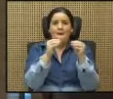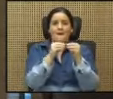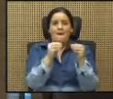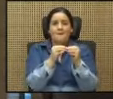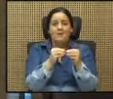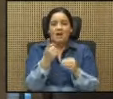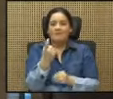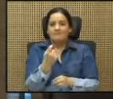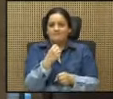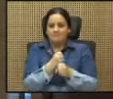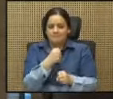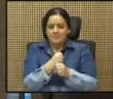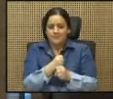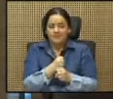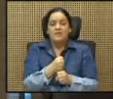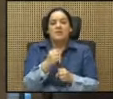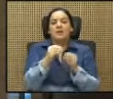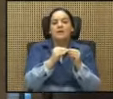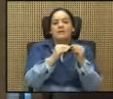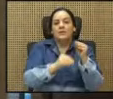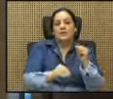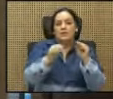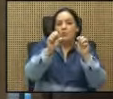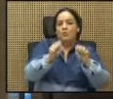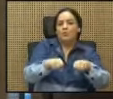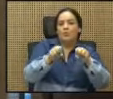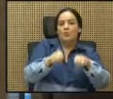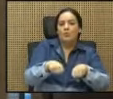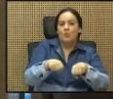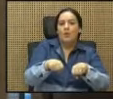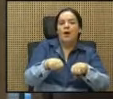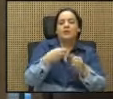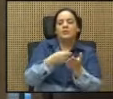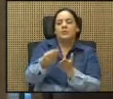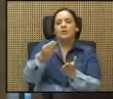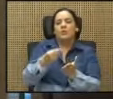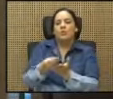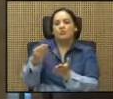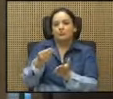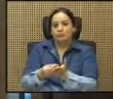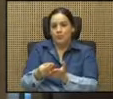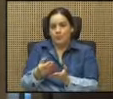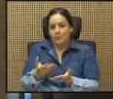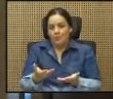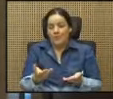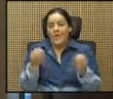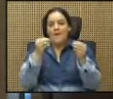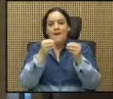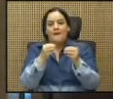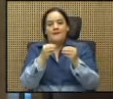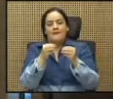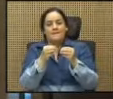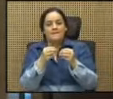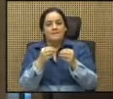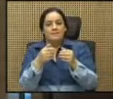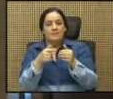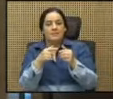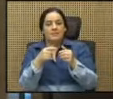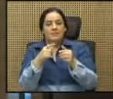desempleo, menor posibilidad de consumo. Lejos de simplificar